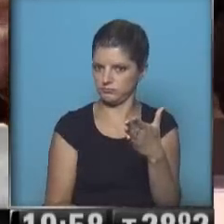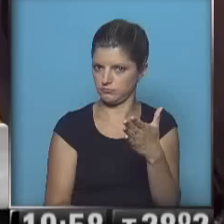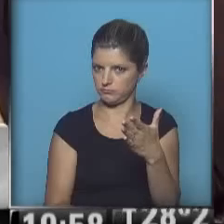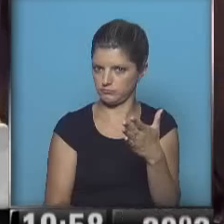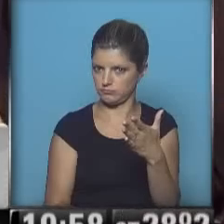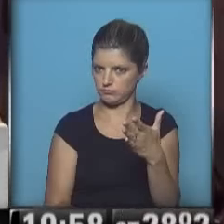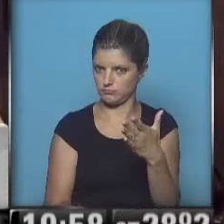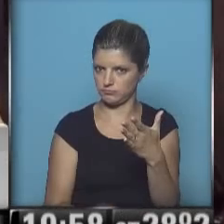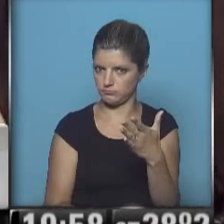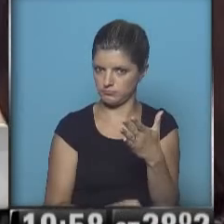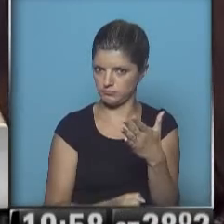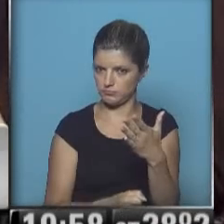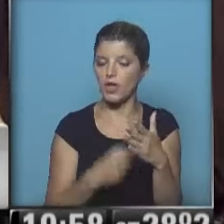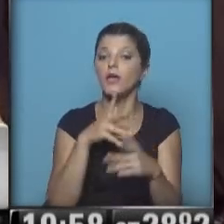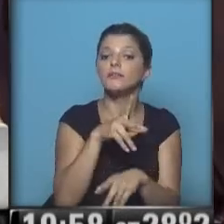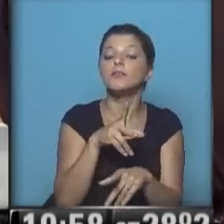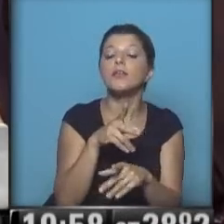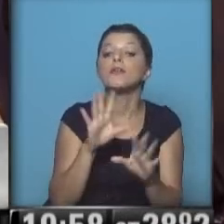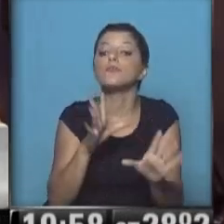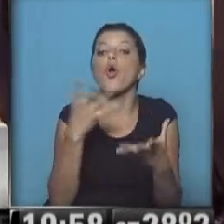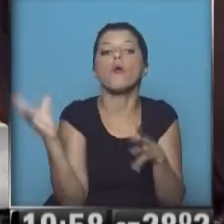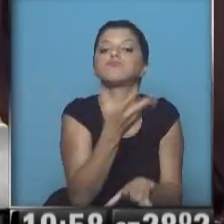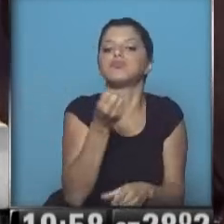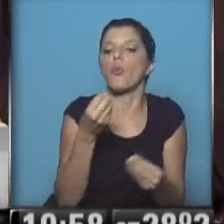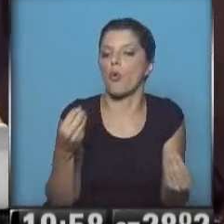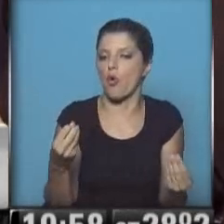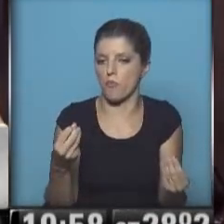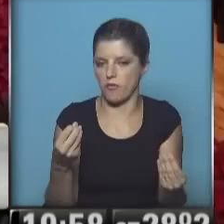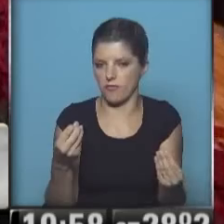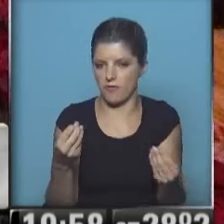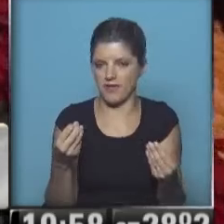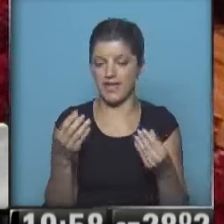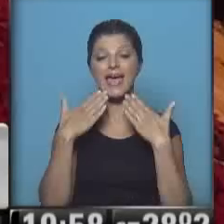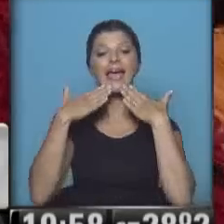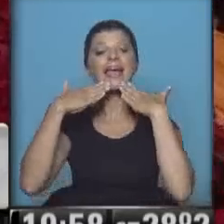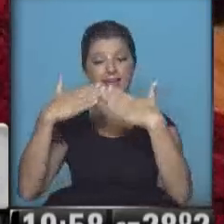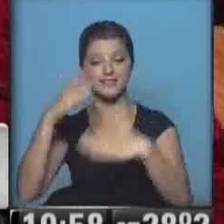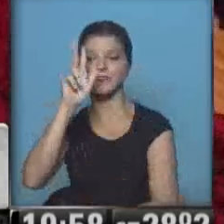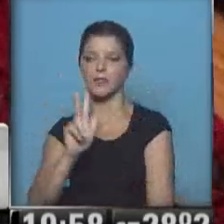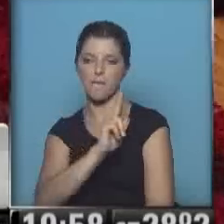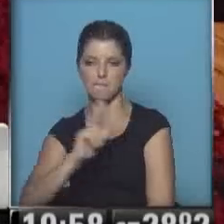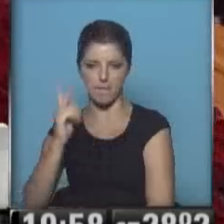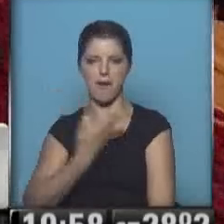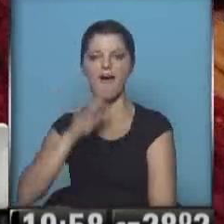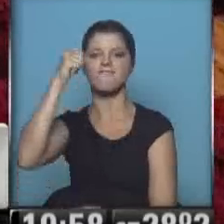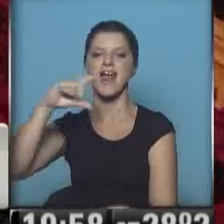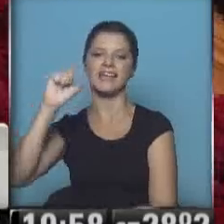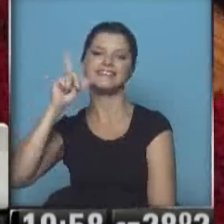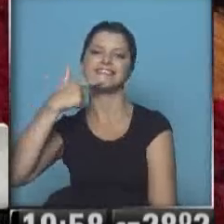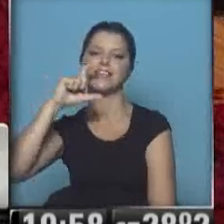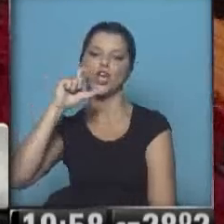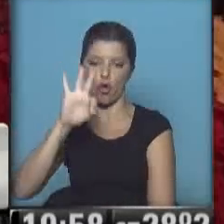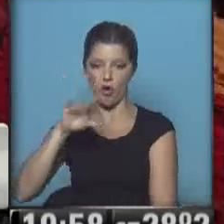lograda de acuerdo a lo que están diciendo con la ayuda del Papa Francisco, el Papa suramericano, nuestro